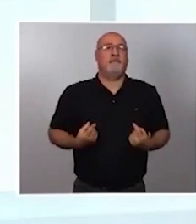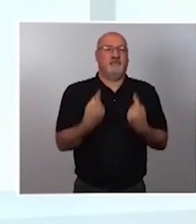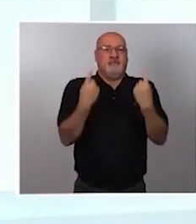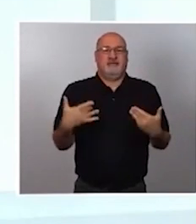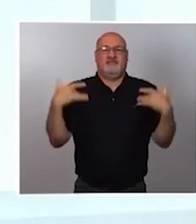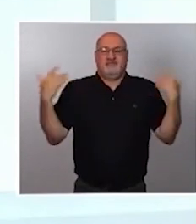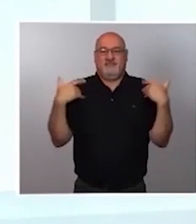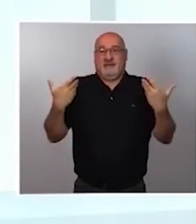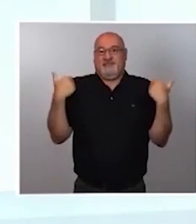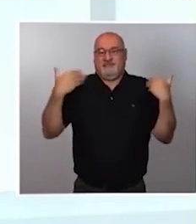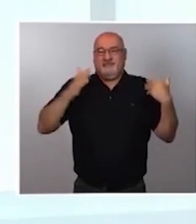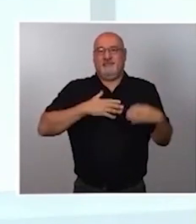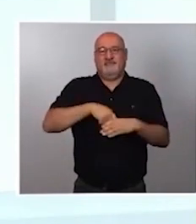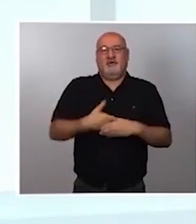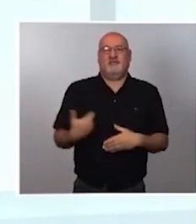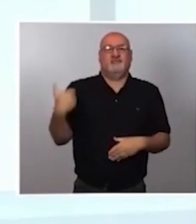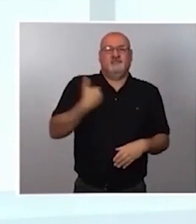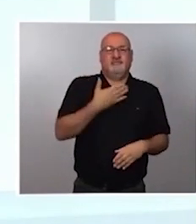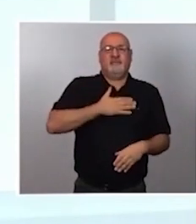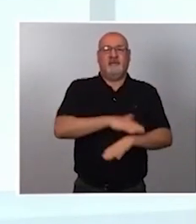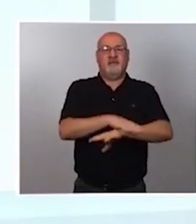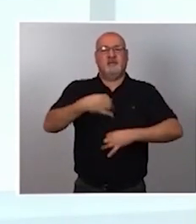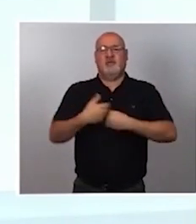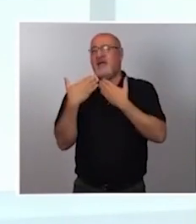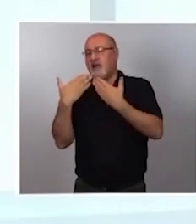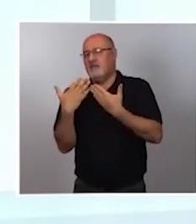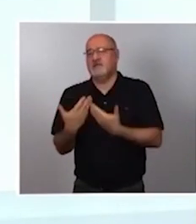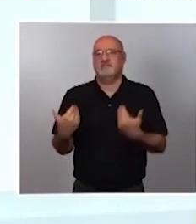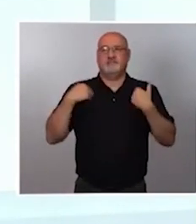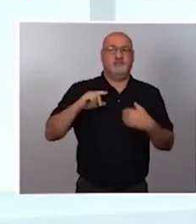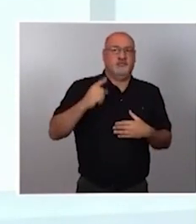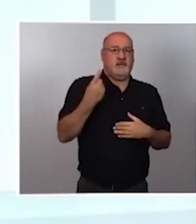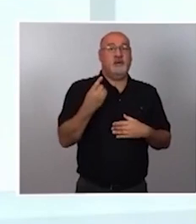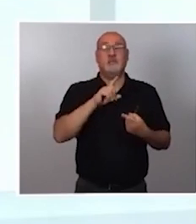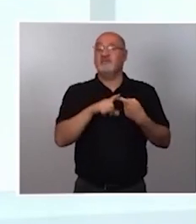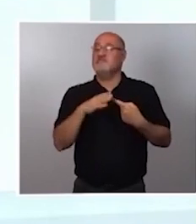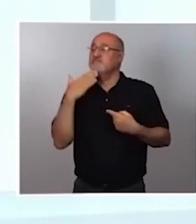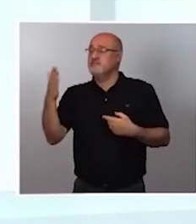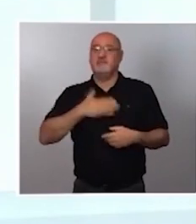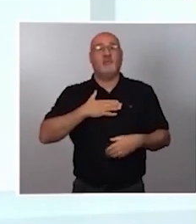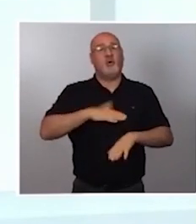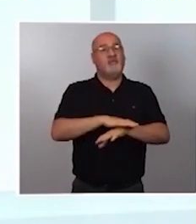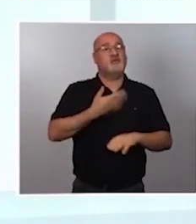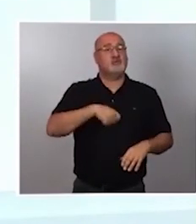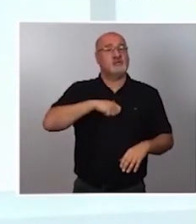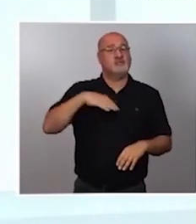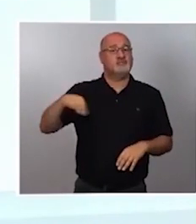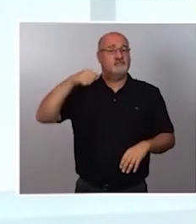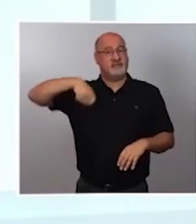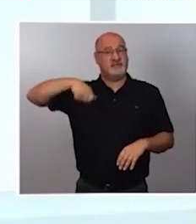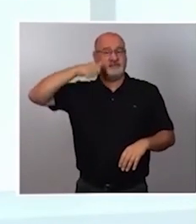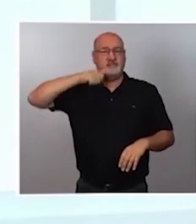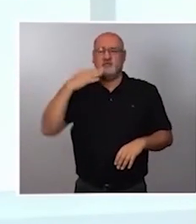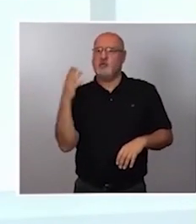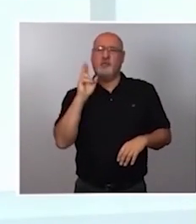el PSOE, el partido en el gobierno, está liderando una campaña en contra del Poder